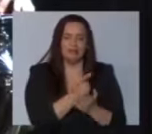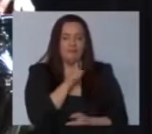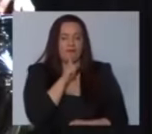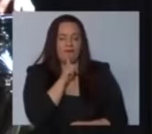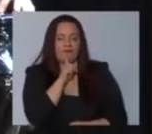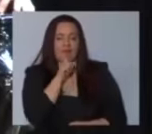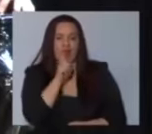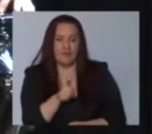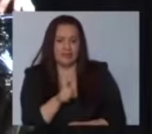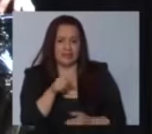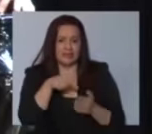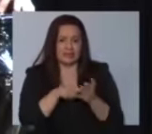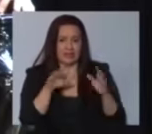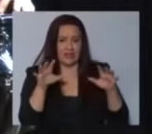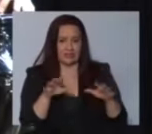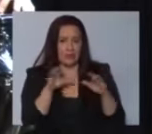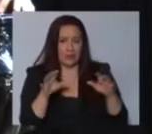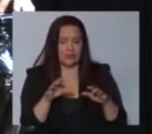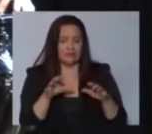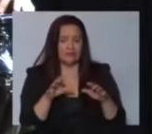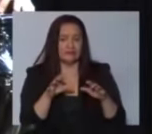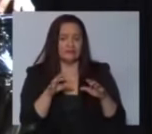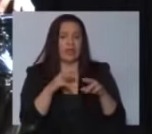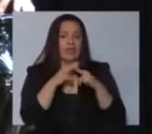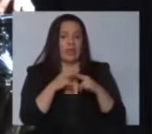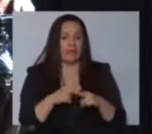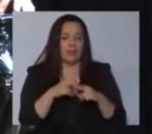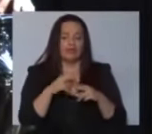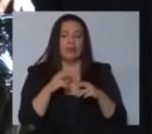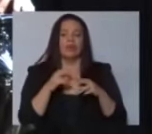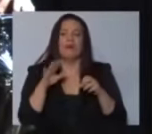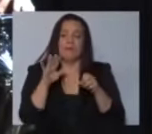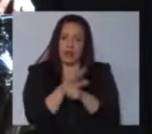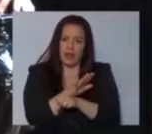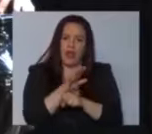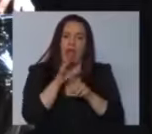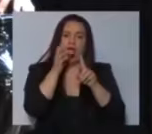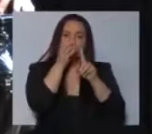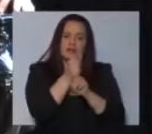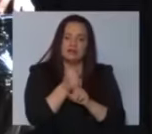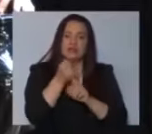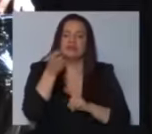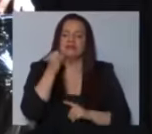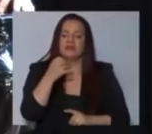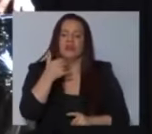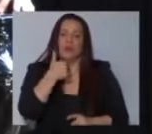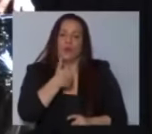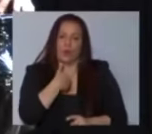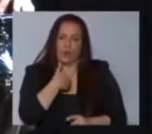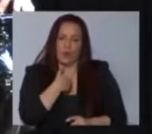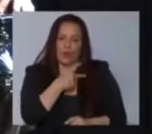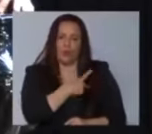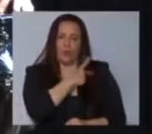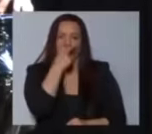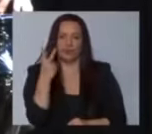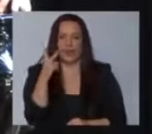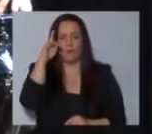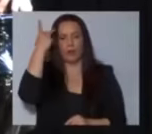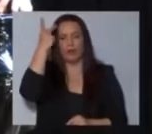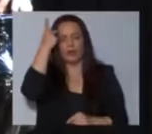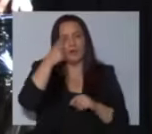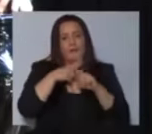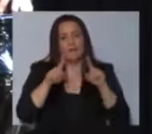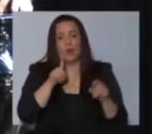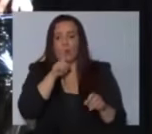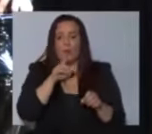Francamente, estas acciones que señalamos son plenamente alcanzables si hubiera voluntad política. Pero al cumplirse